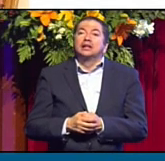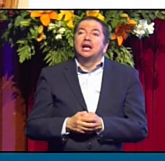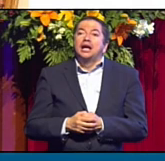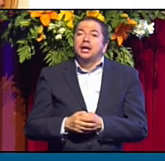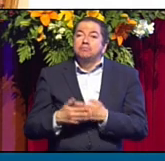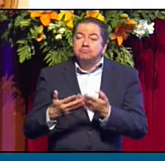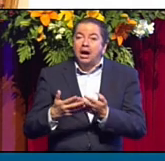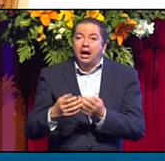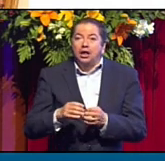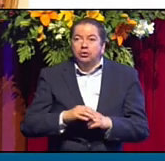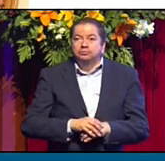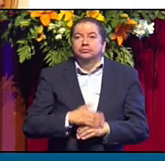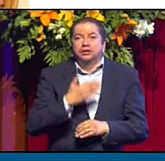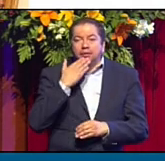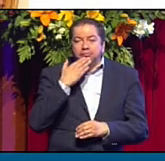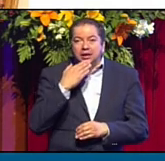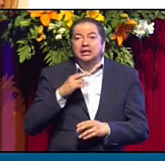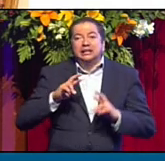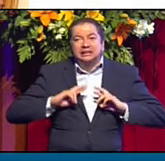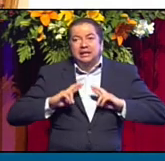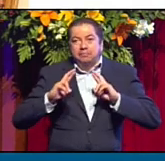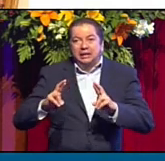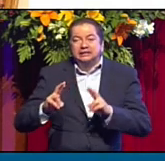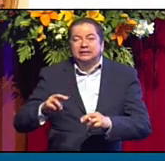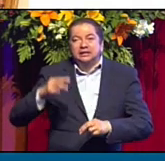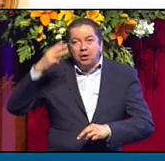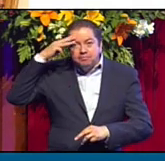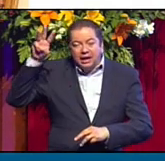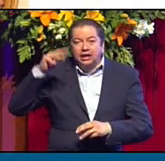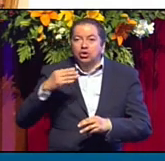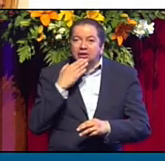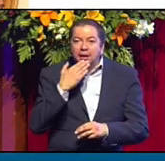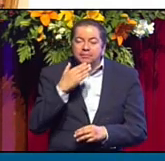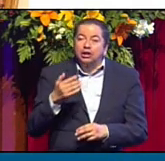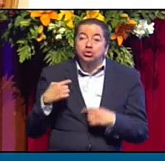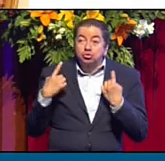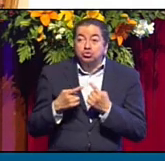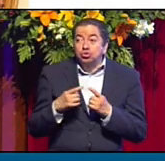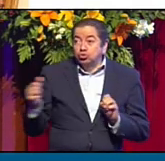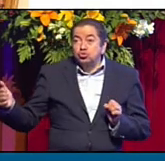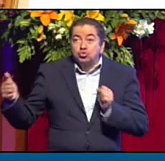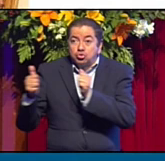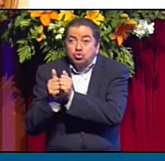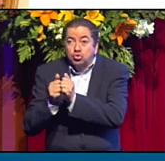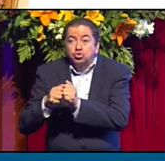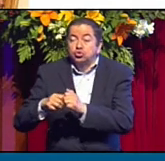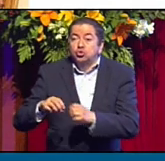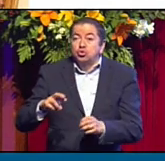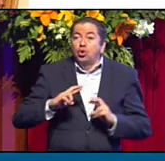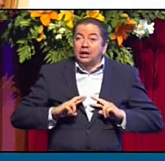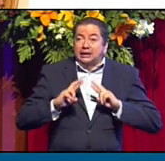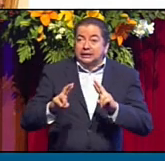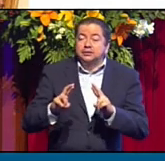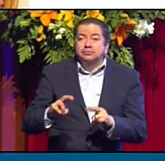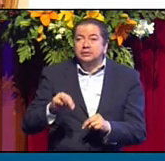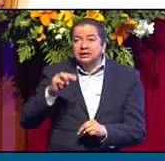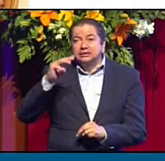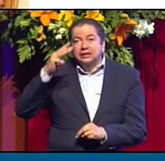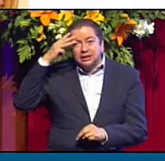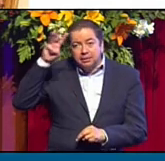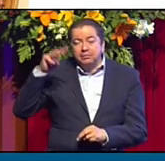con Jorge Pascual, ya habíamos estado, que es el agregado cultural, habíamos estado con el embajador de México, tuvimos reuniones de trabajo